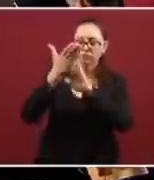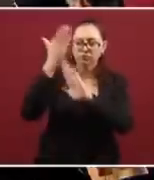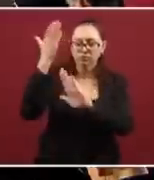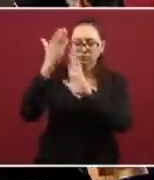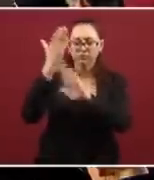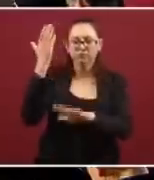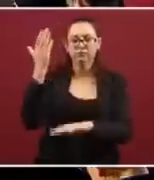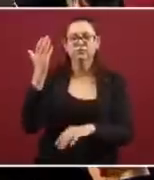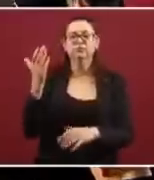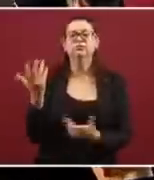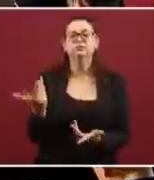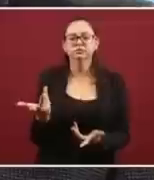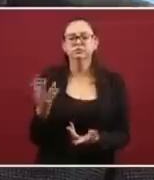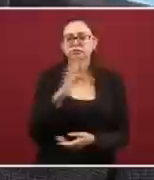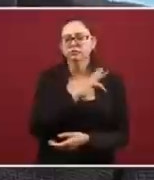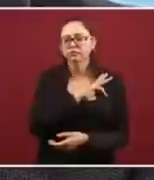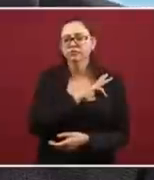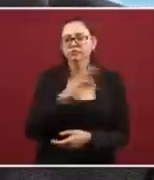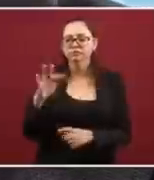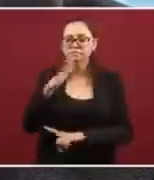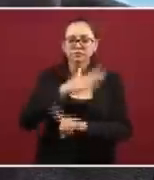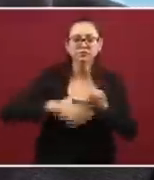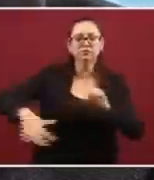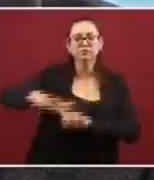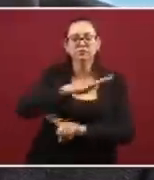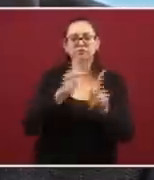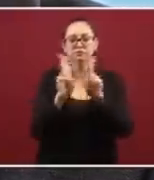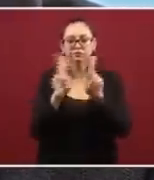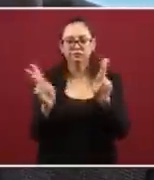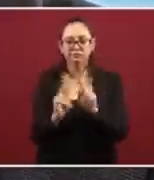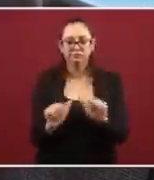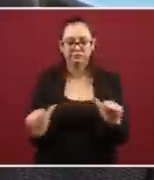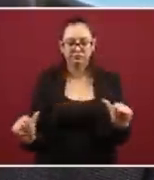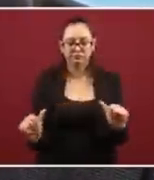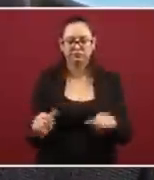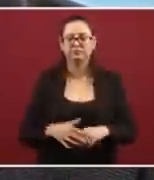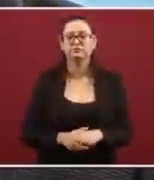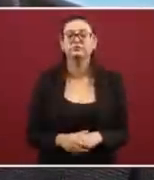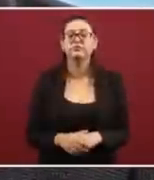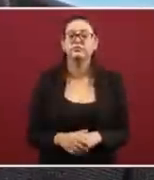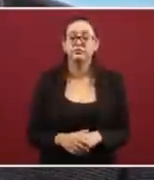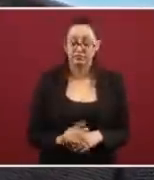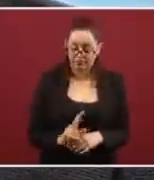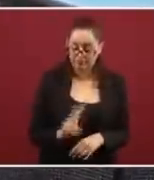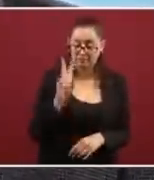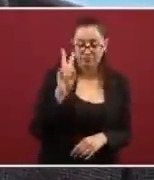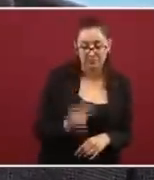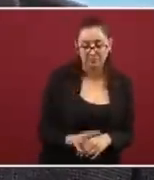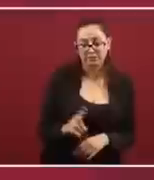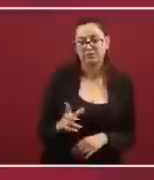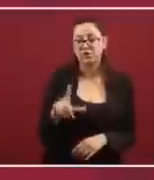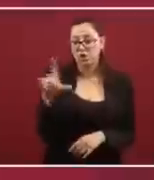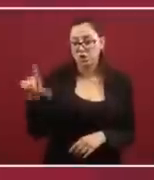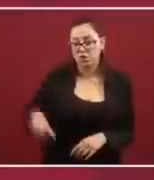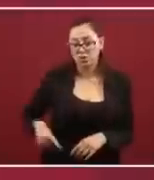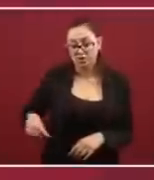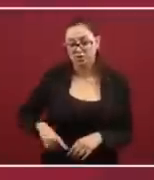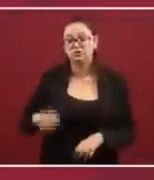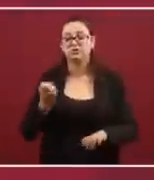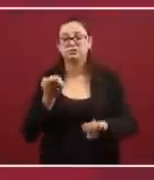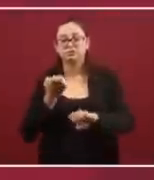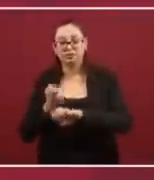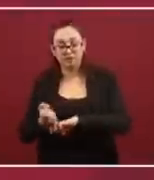construirse para facilitar esas condiciones tenemos que reconocer la buena voluntad y los buenos oficios del gobierno del estado